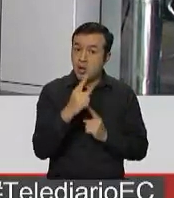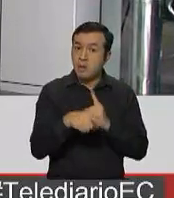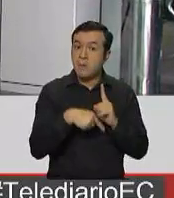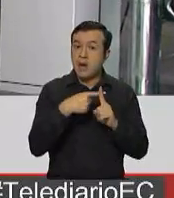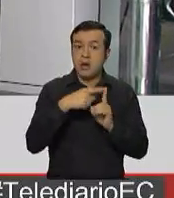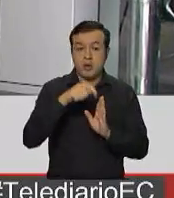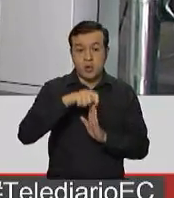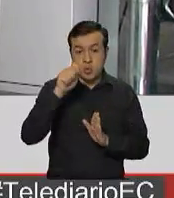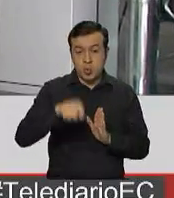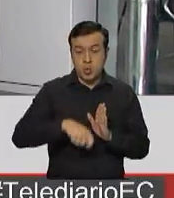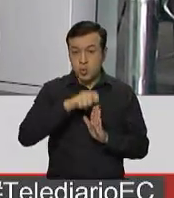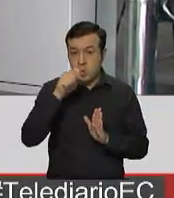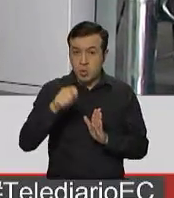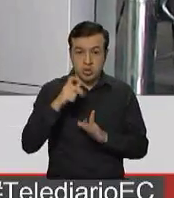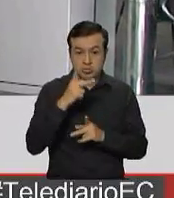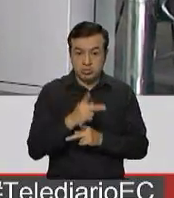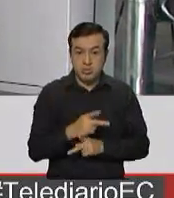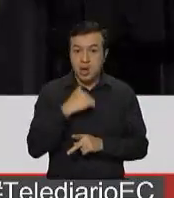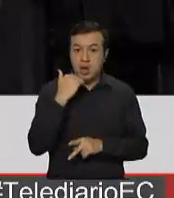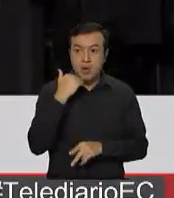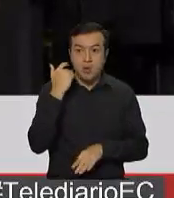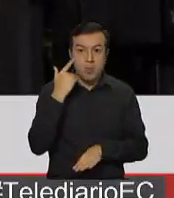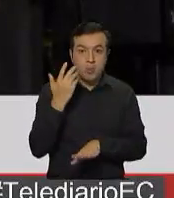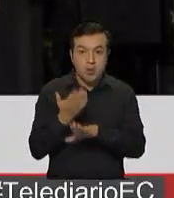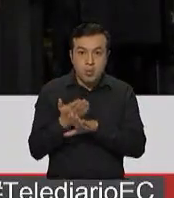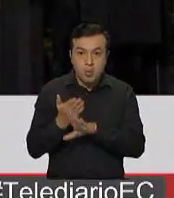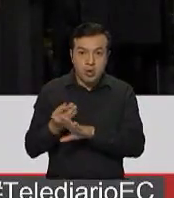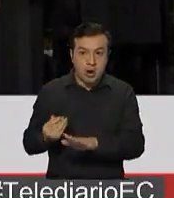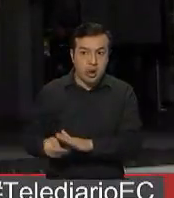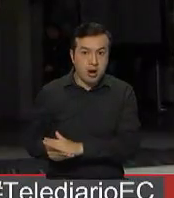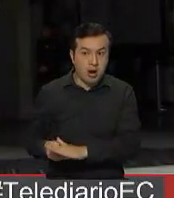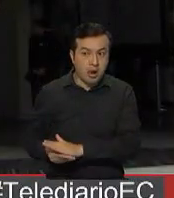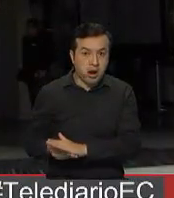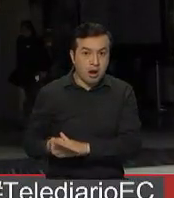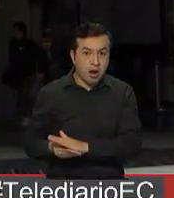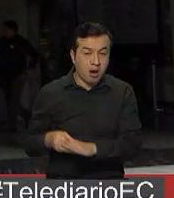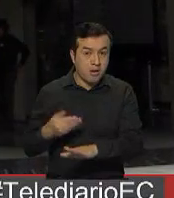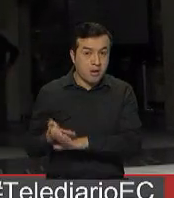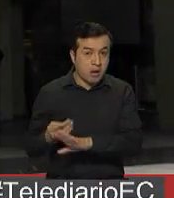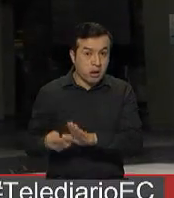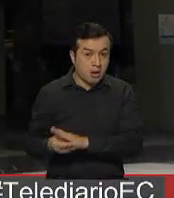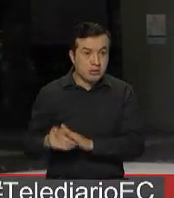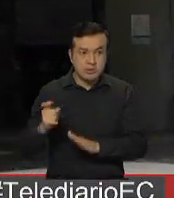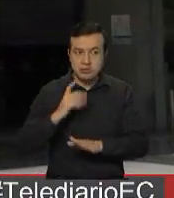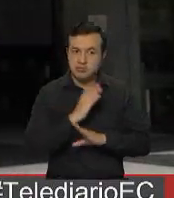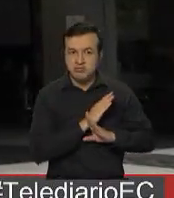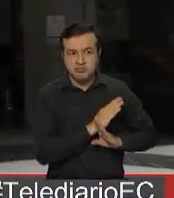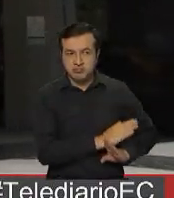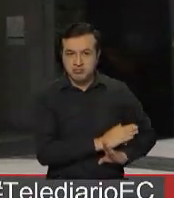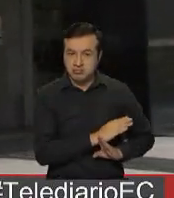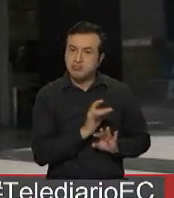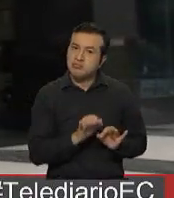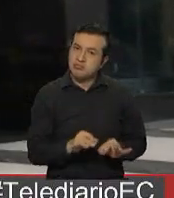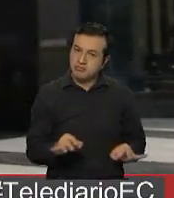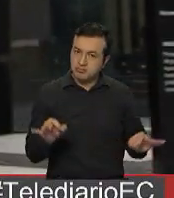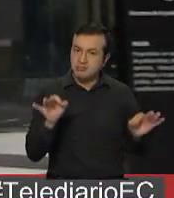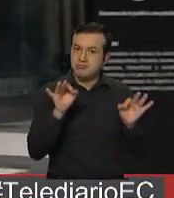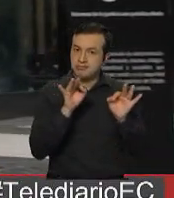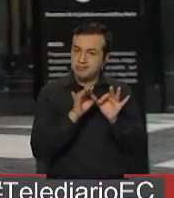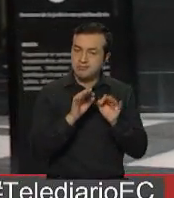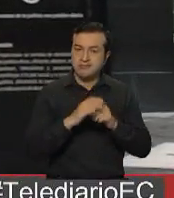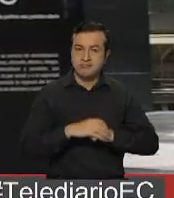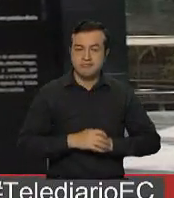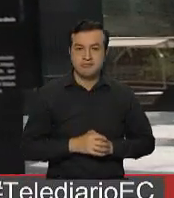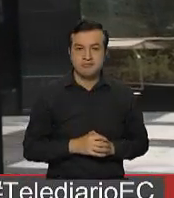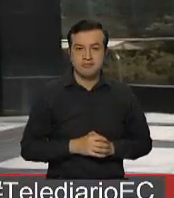operadores de justicia blindarse ante propuestas mínimamente torcidas desde lo económico o lo político. Eduardo